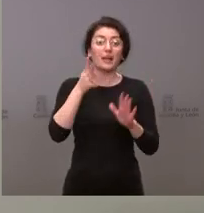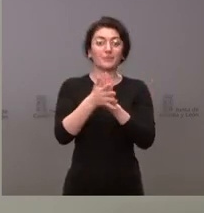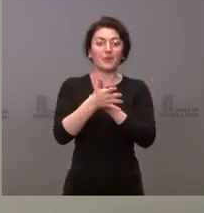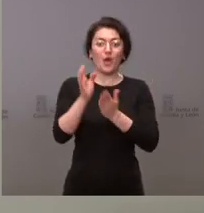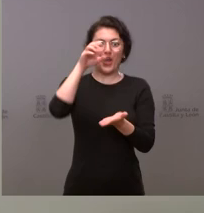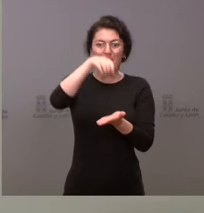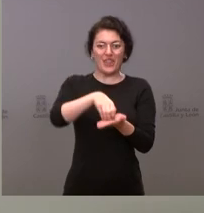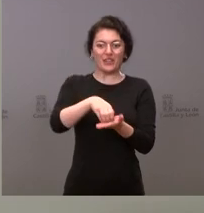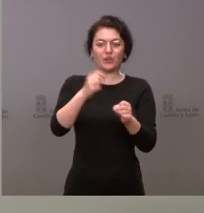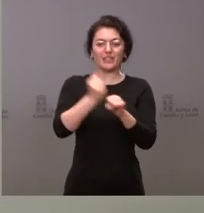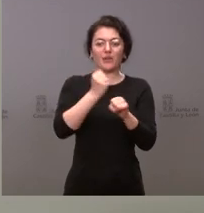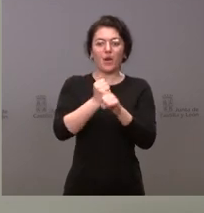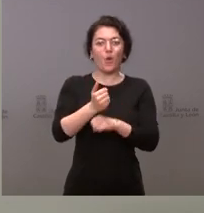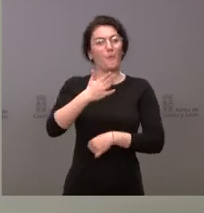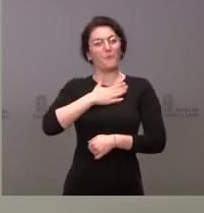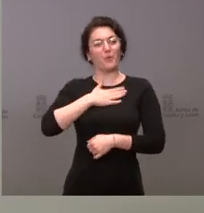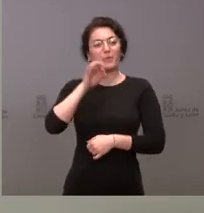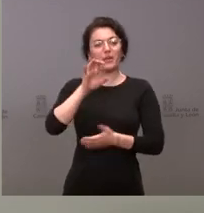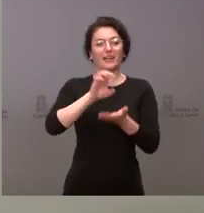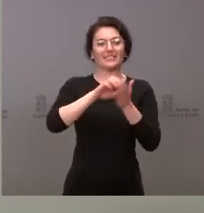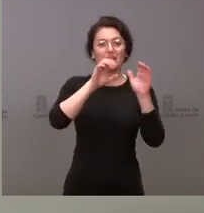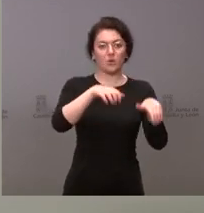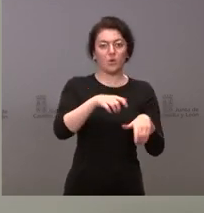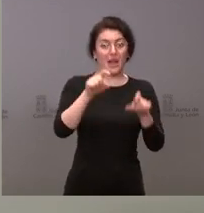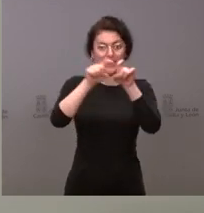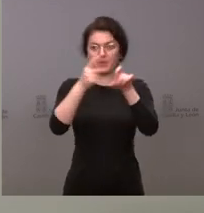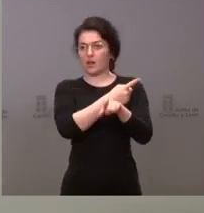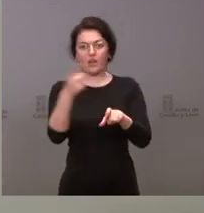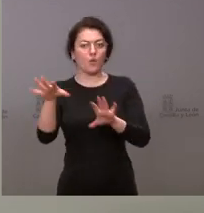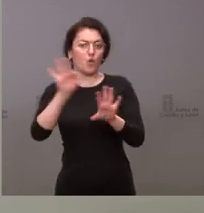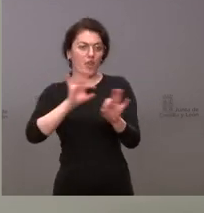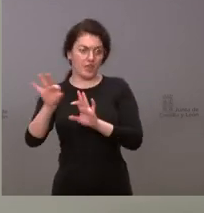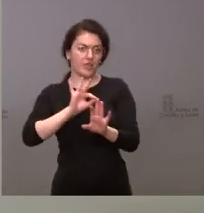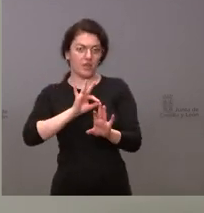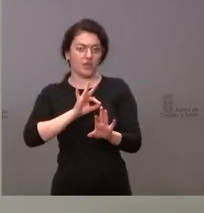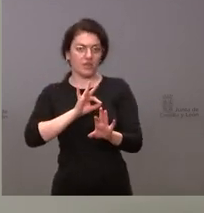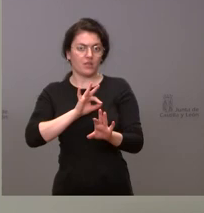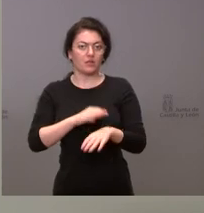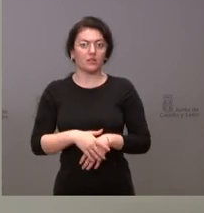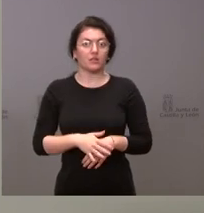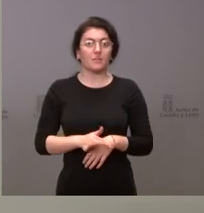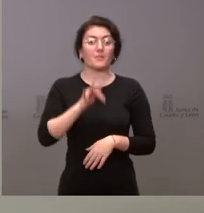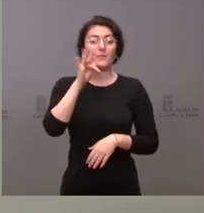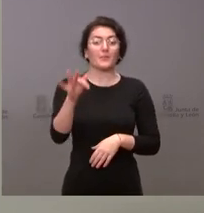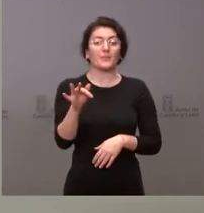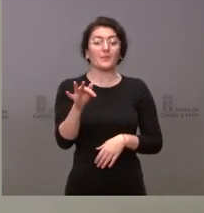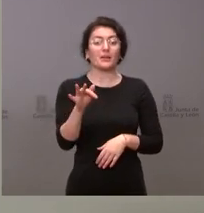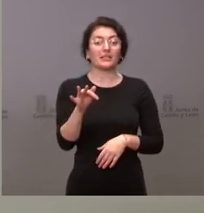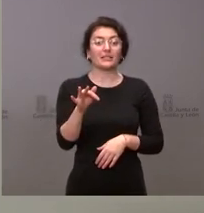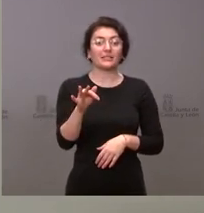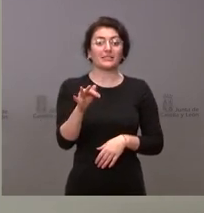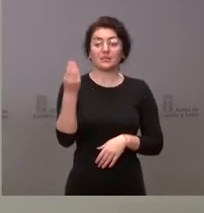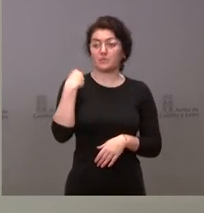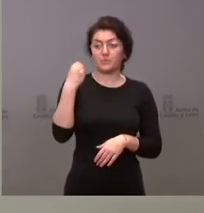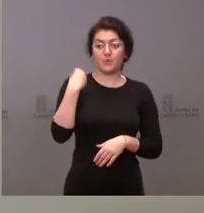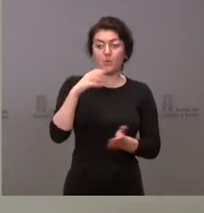de la junta de castilla y léon cada empresa decide en sus propios centros de trabajo y excluidos lógicamente aquellos donde la obligación de la mascarilla sigue siendo